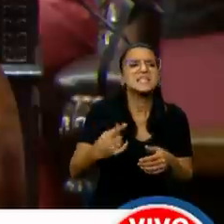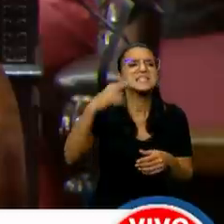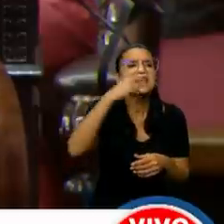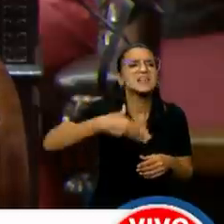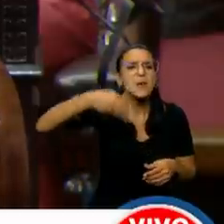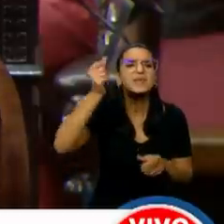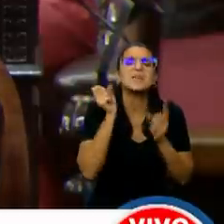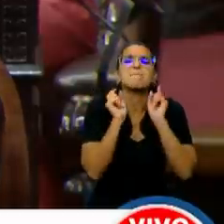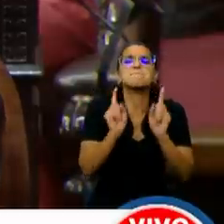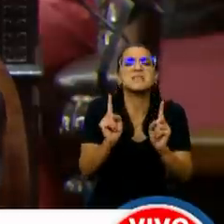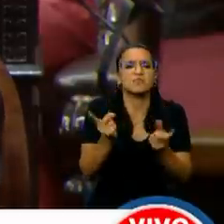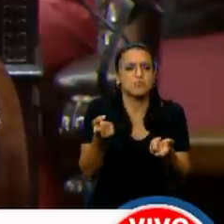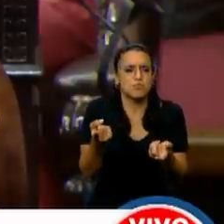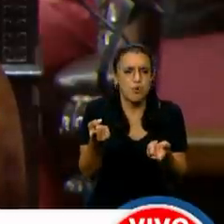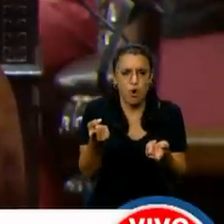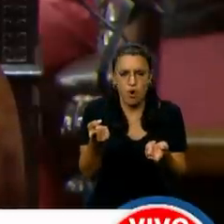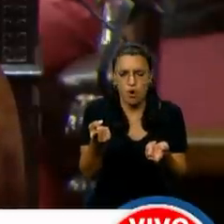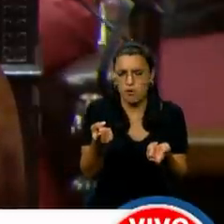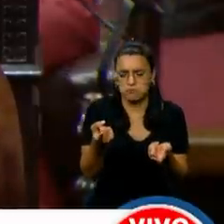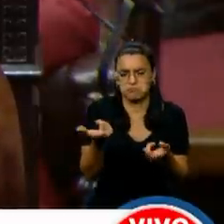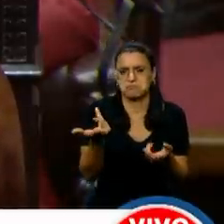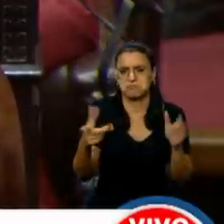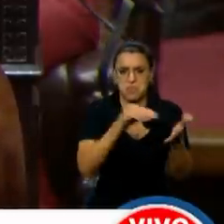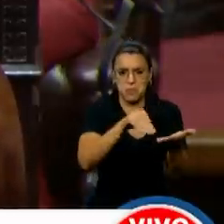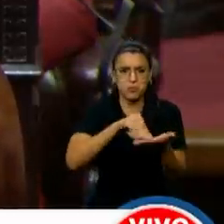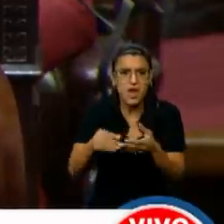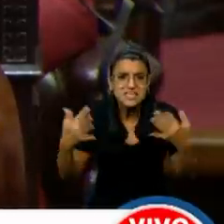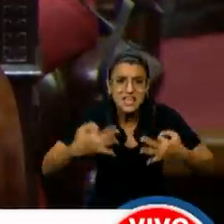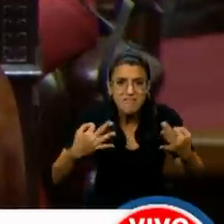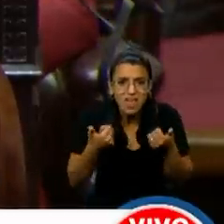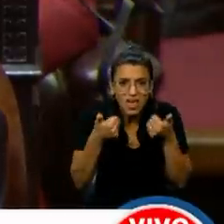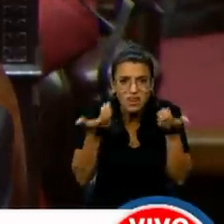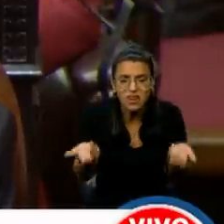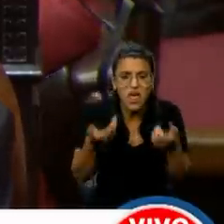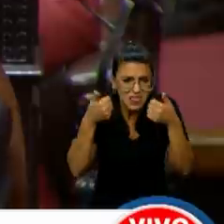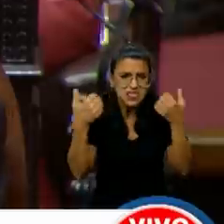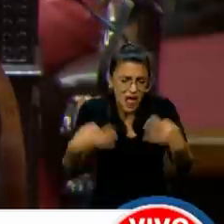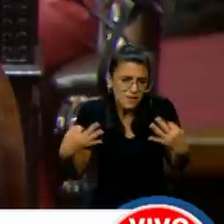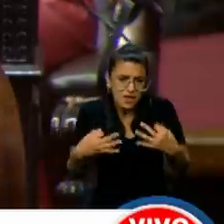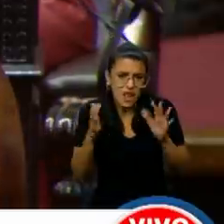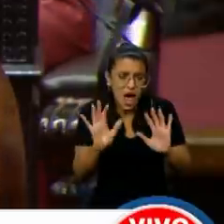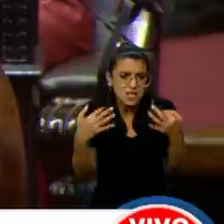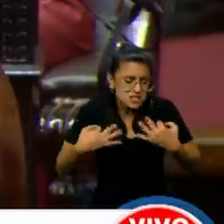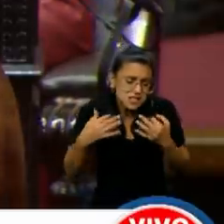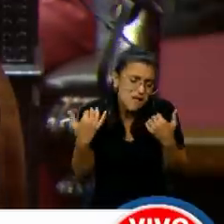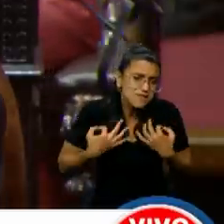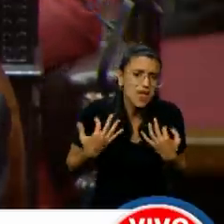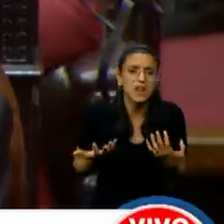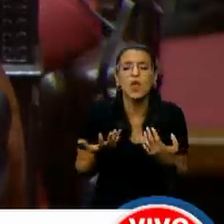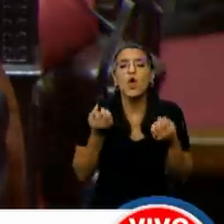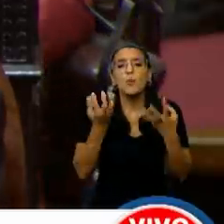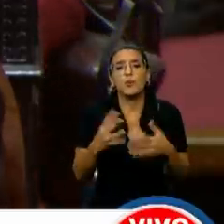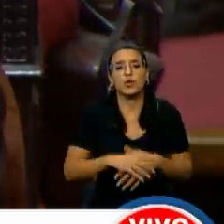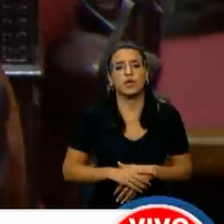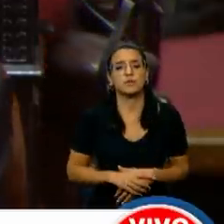veces de algunos legisladores cada vez que quisieron opinar ya está bien que así sea está bien que así sea porque